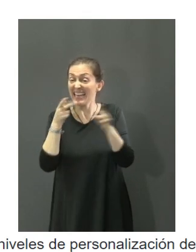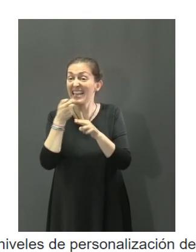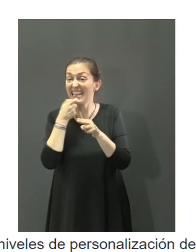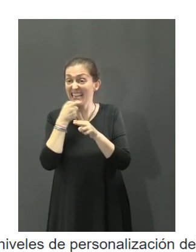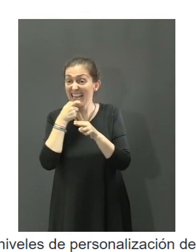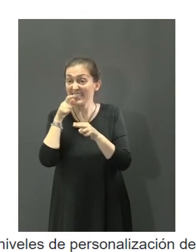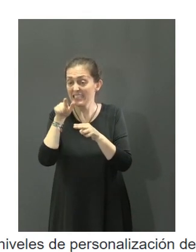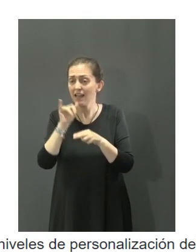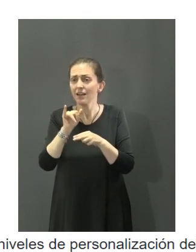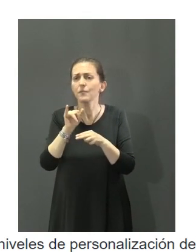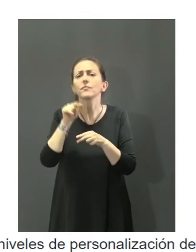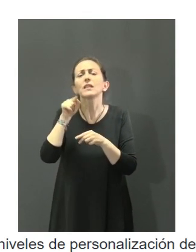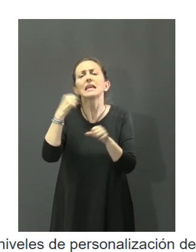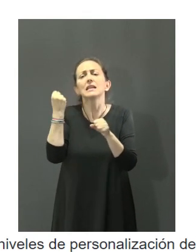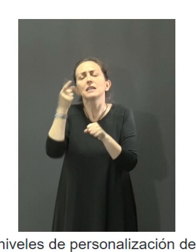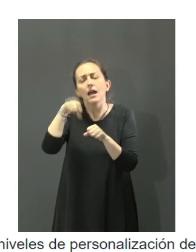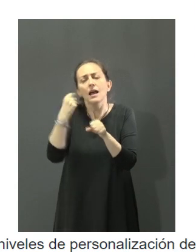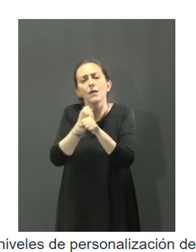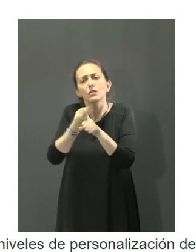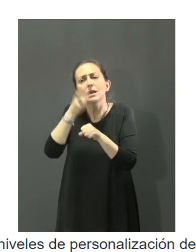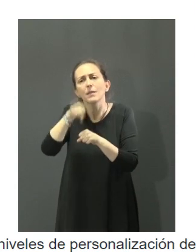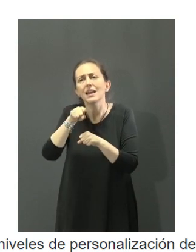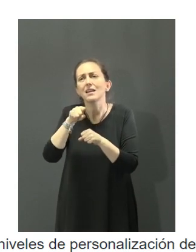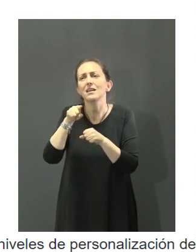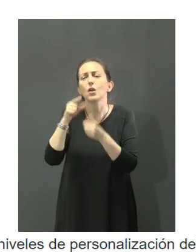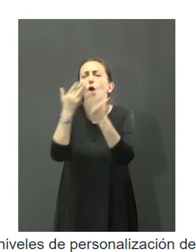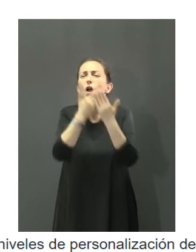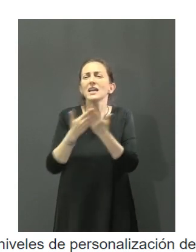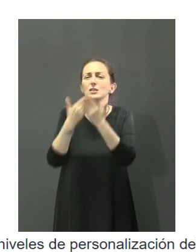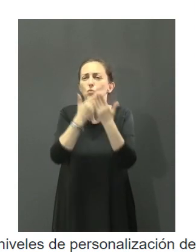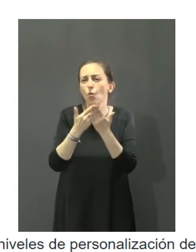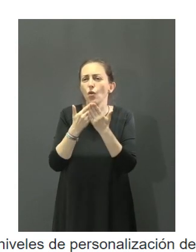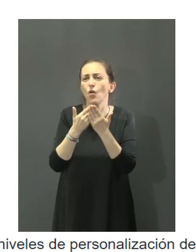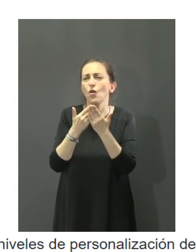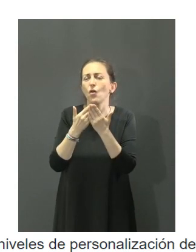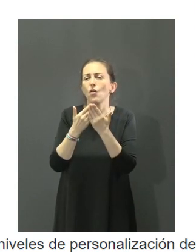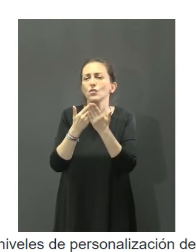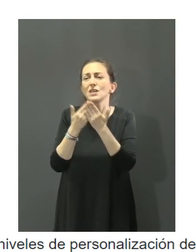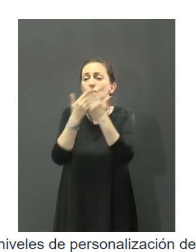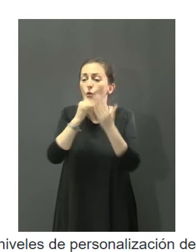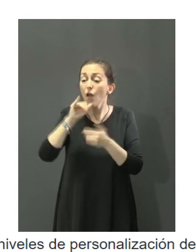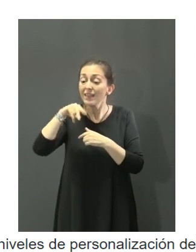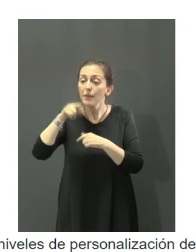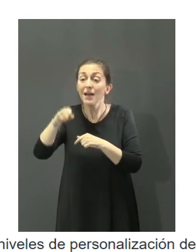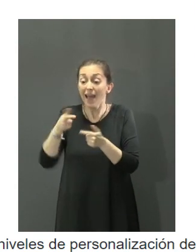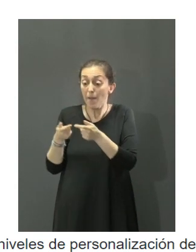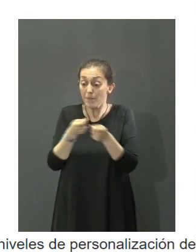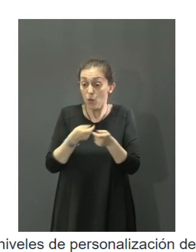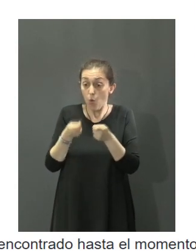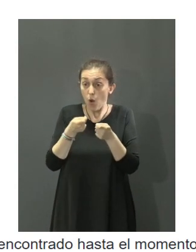videojuego. Trabajamos también con estudios indies para que se incluyan los videojuegos en estudios más